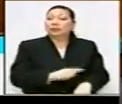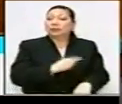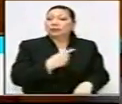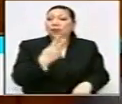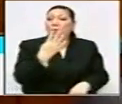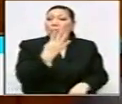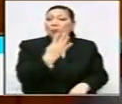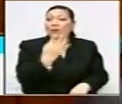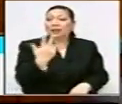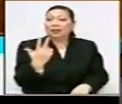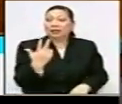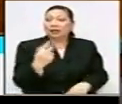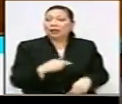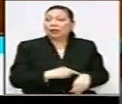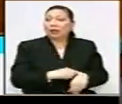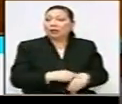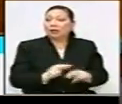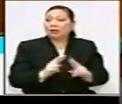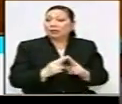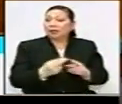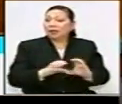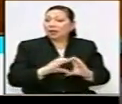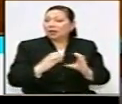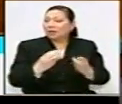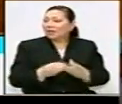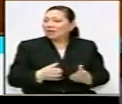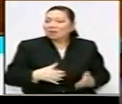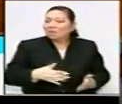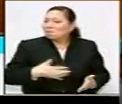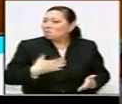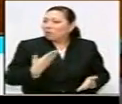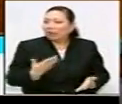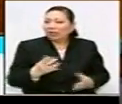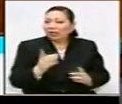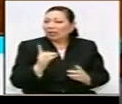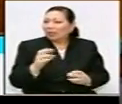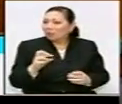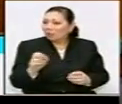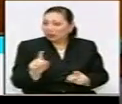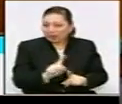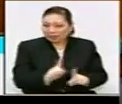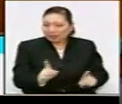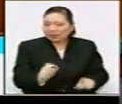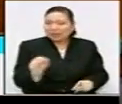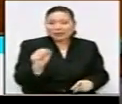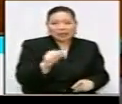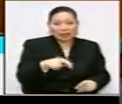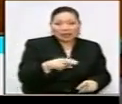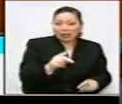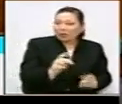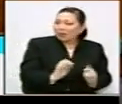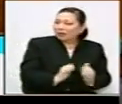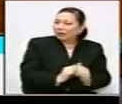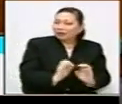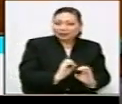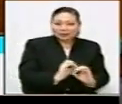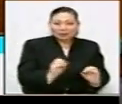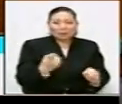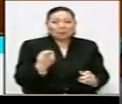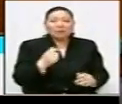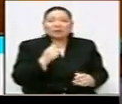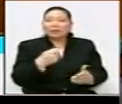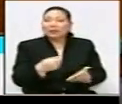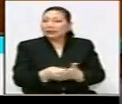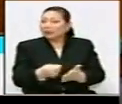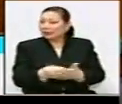artículo 43, mientras duren las sesiones del Congreso, no podrán los diputados y senadores ser demandados civilmente ni ejecutados por